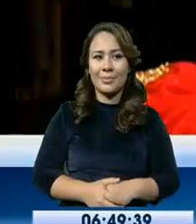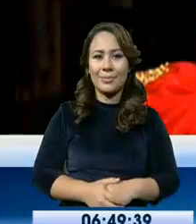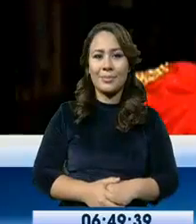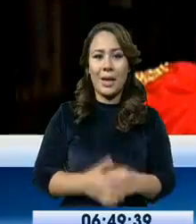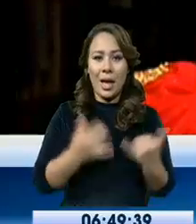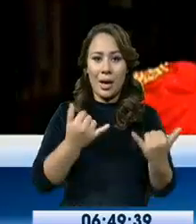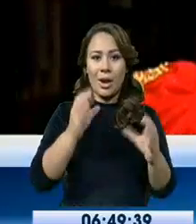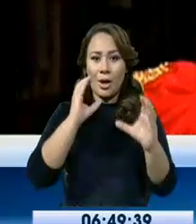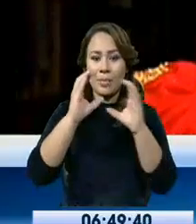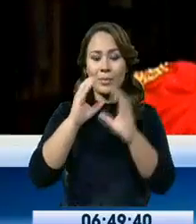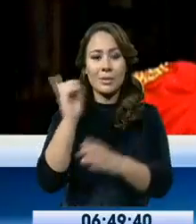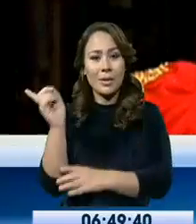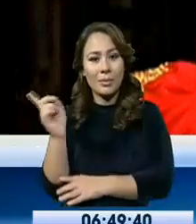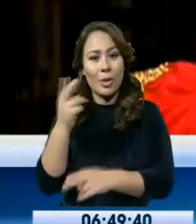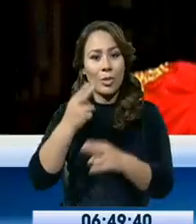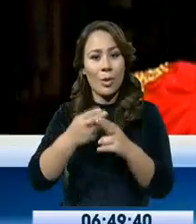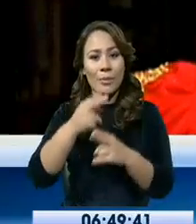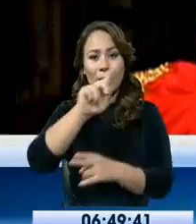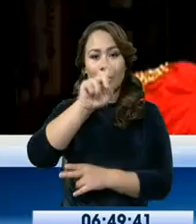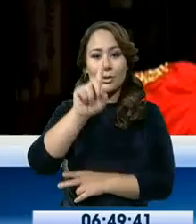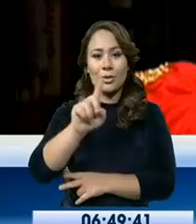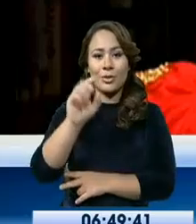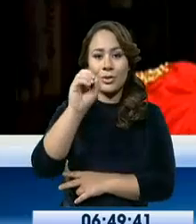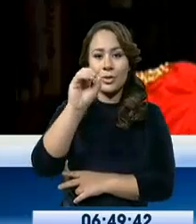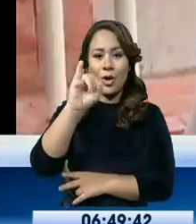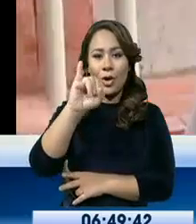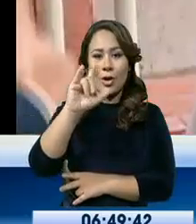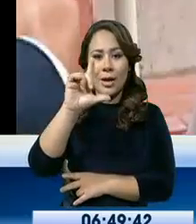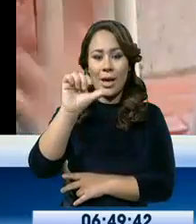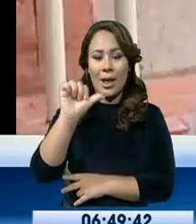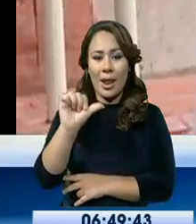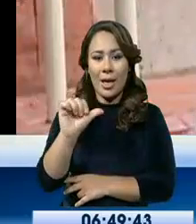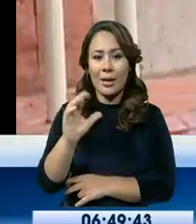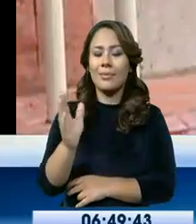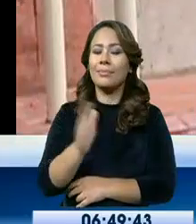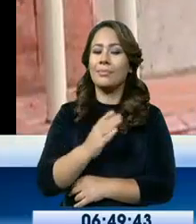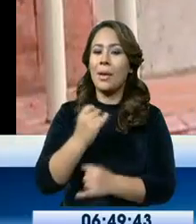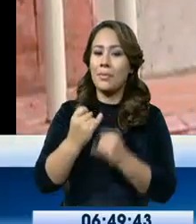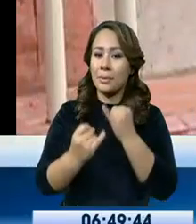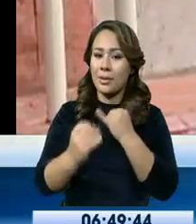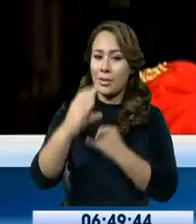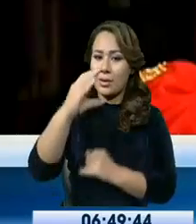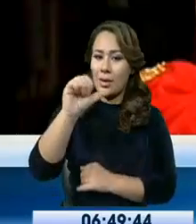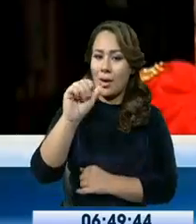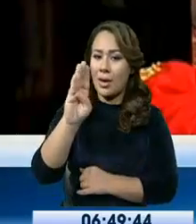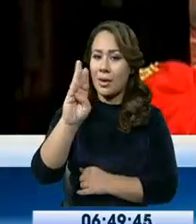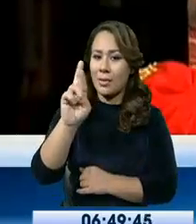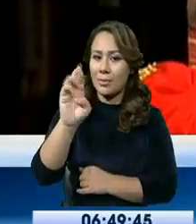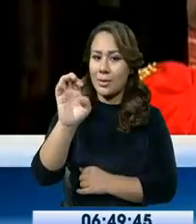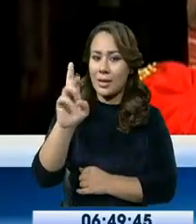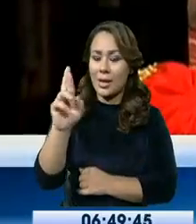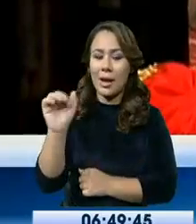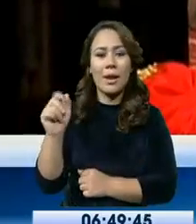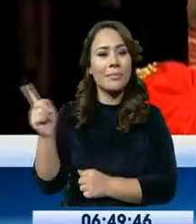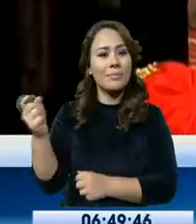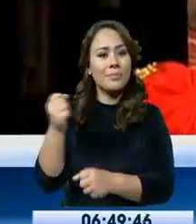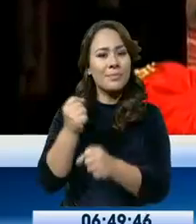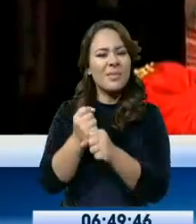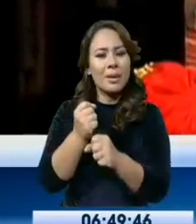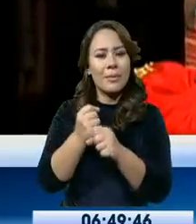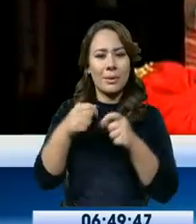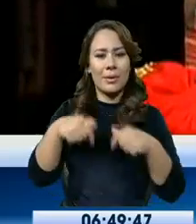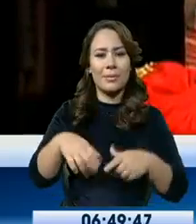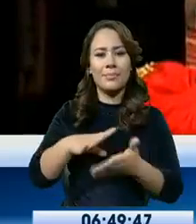Vamos a conversar con doña Zoila Oliva Cabrera, que nos acompaña hoy y que aprendió esta tarea, este trabajo, en realidad